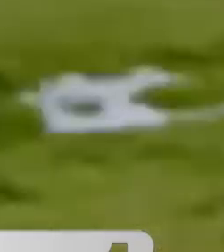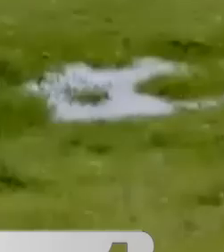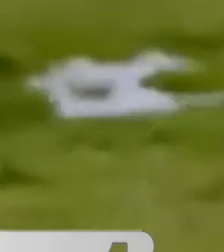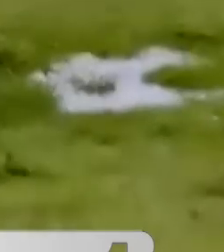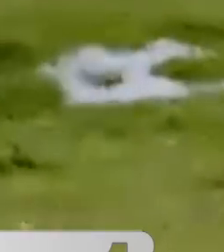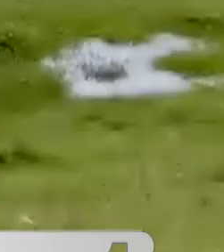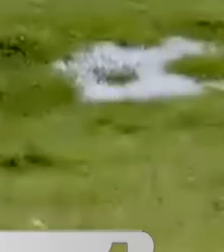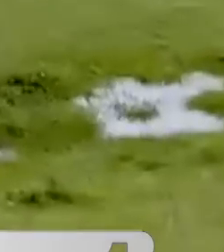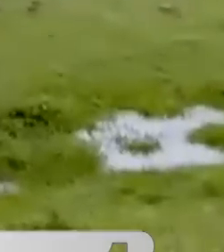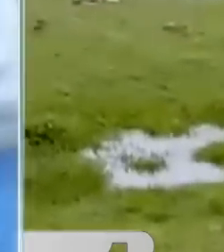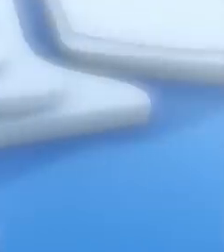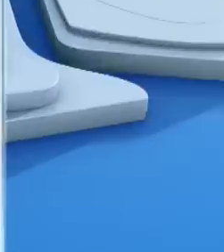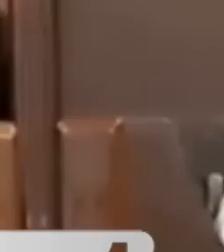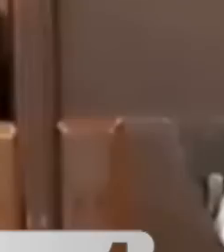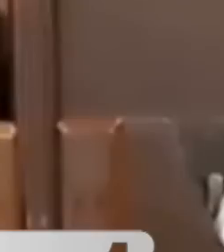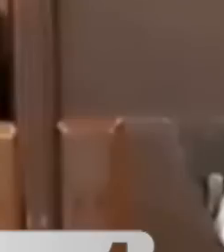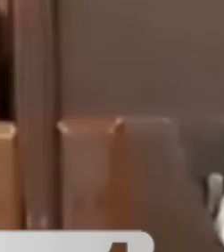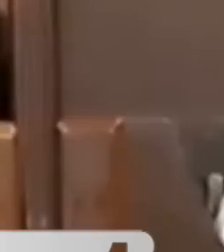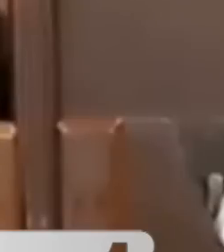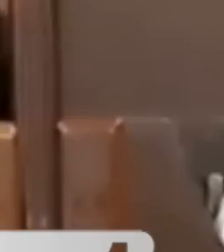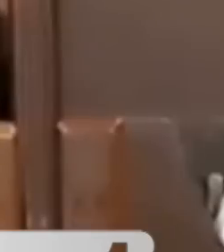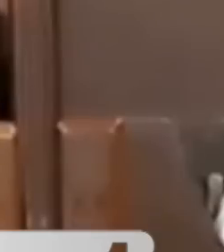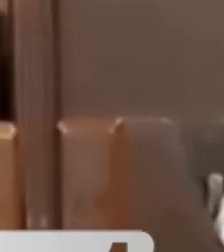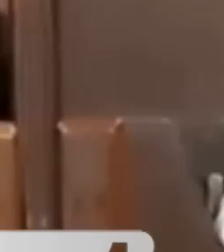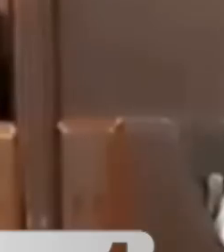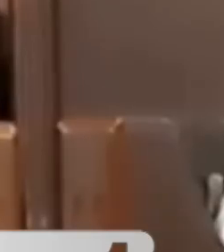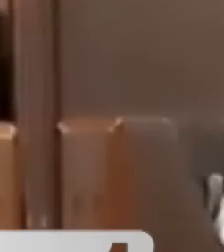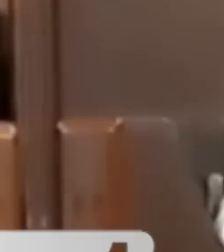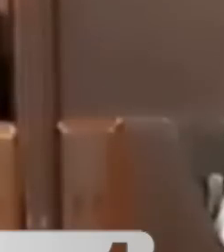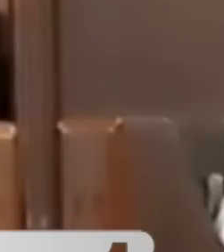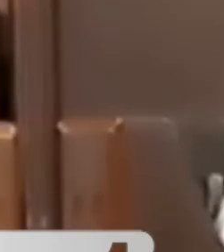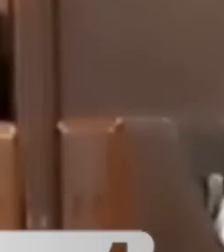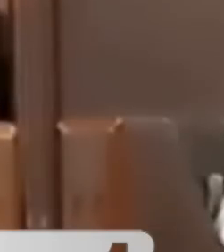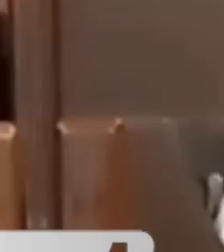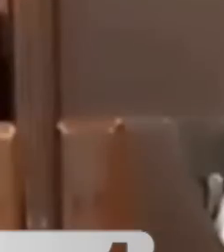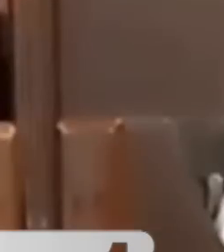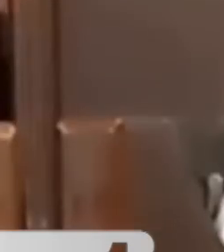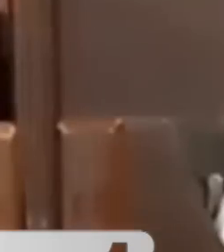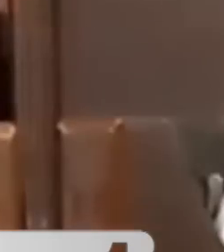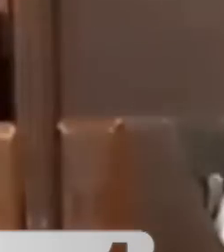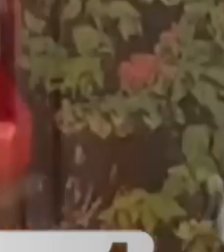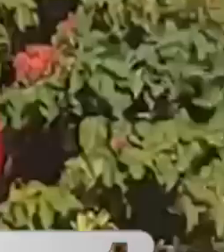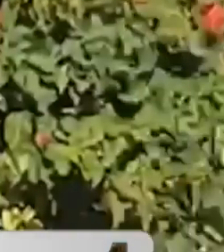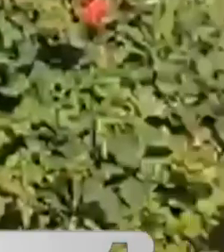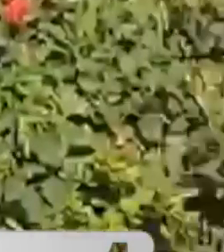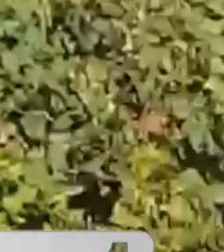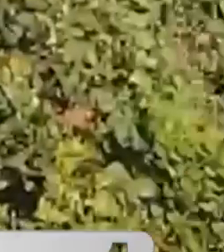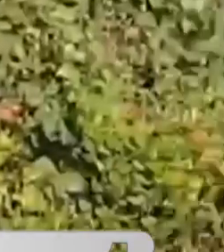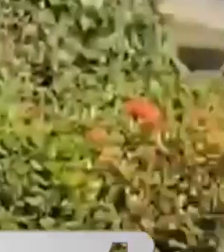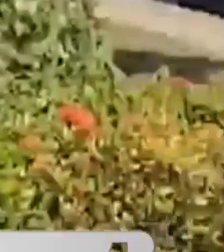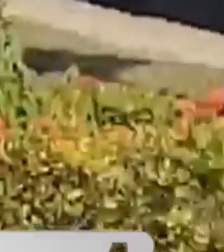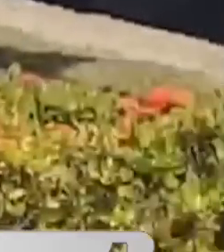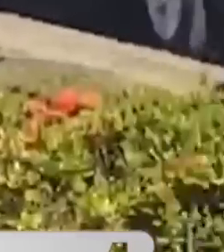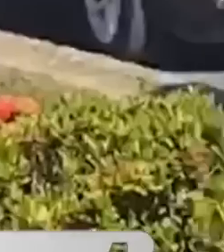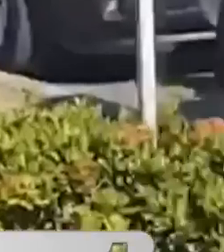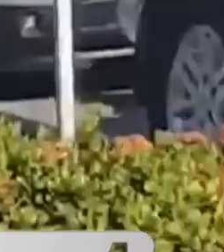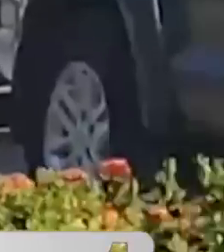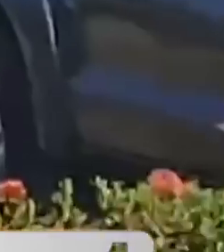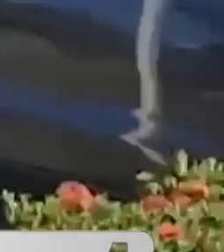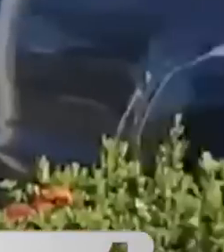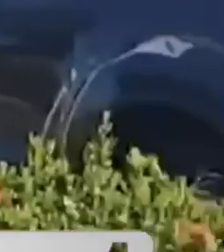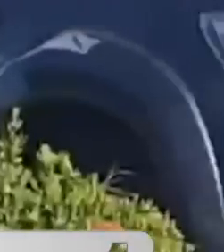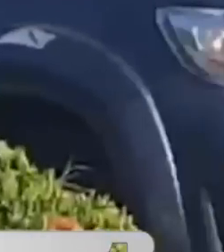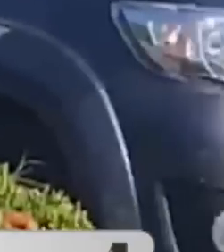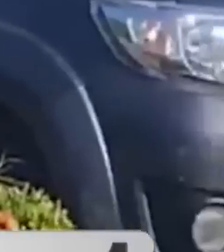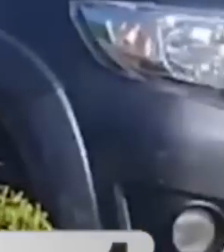en Santa Fe de Antioquia. En libertad quedó la concejal que fue capturada cuando transportaba droga. Dice que